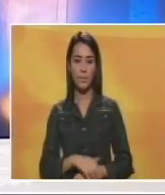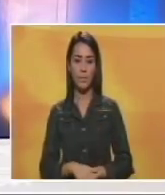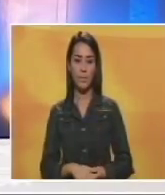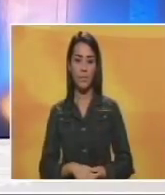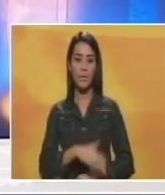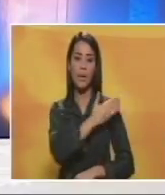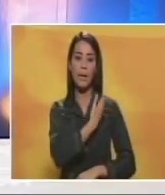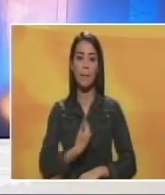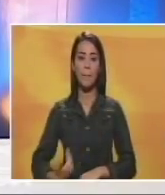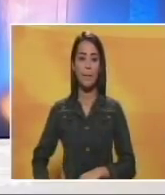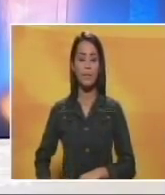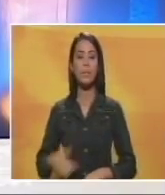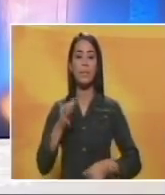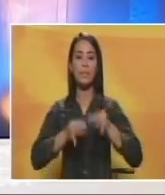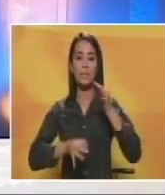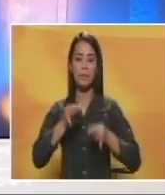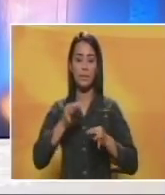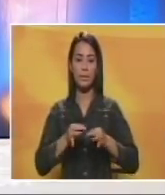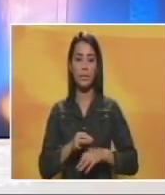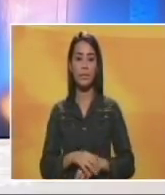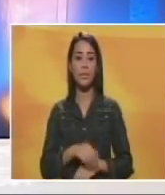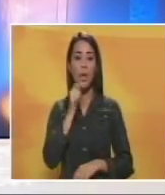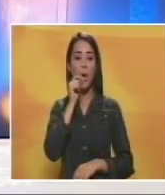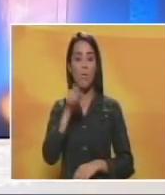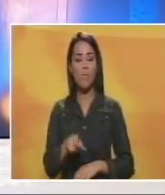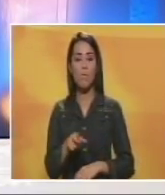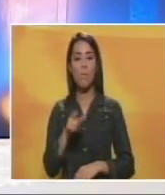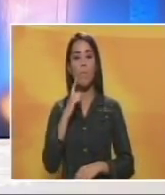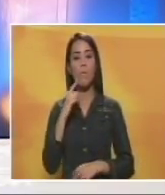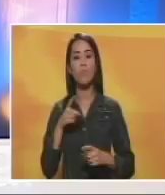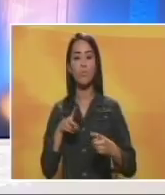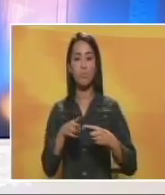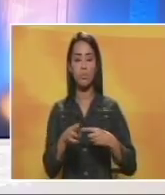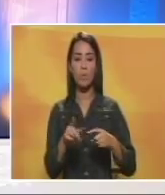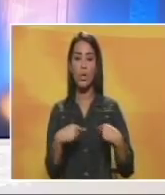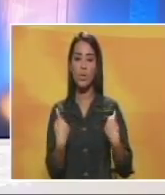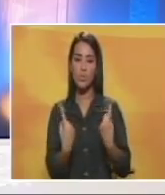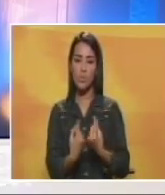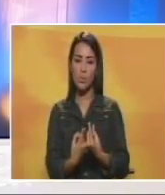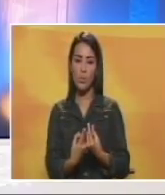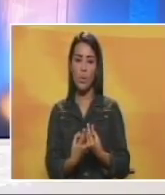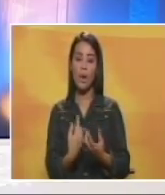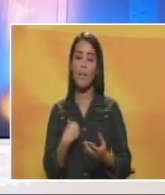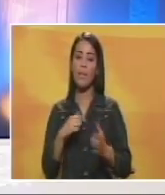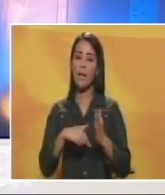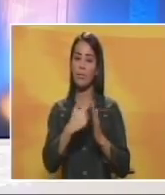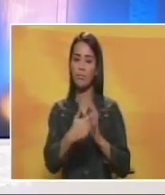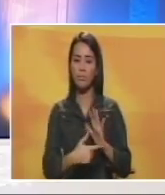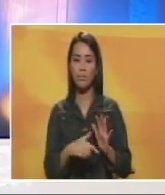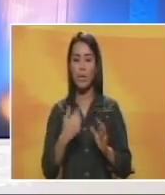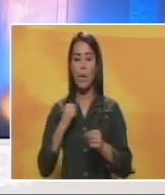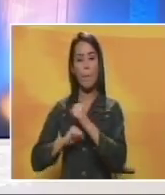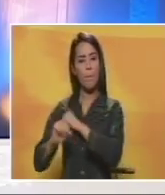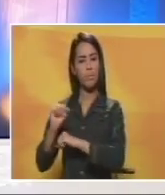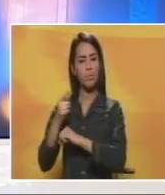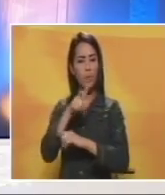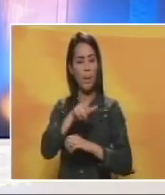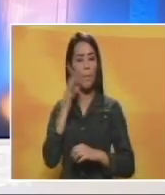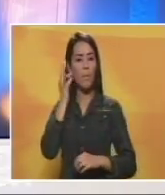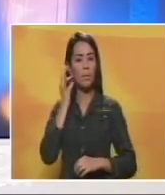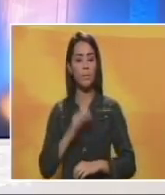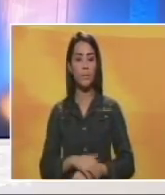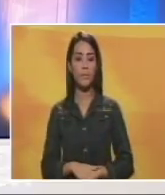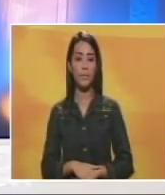El presidente del Tribunal Supremo de Justicia, magistrado Michael Moreno, inauguró el circuito judicial en materia de delitos de violencia contra la mujer,